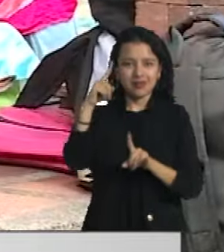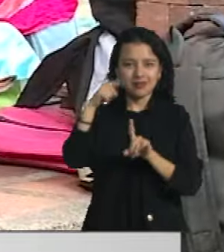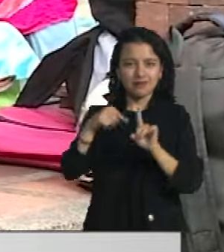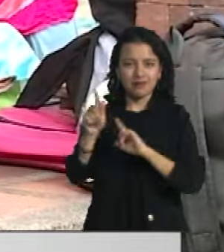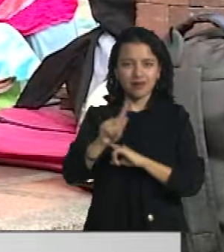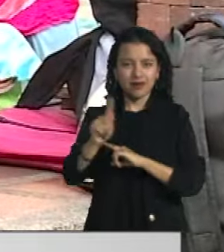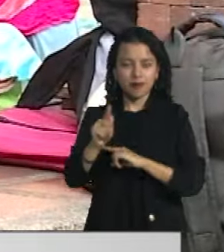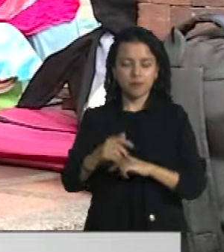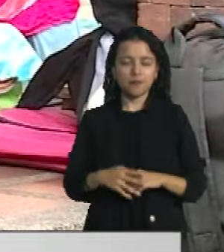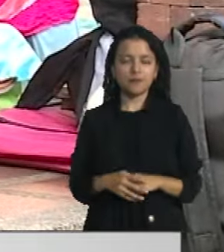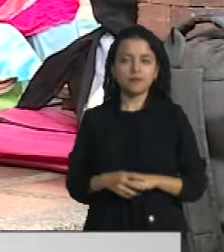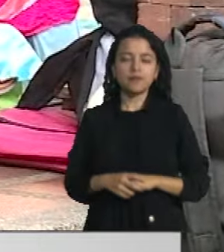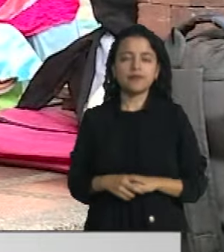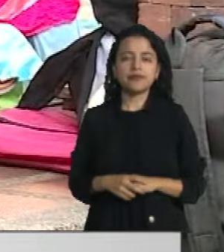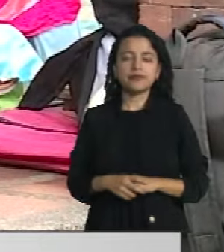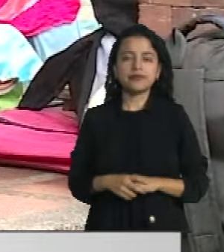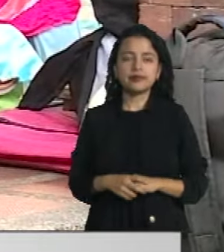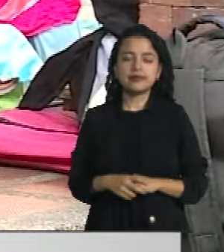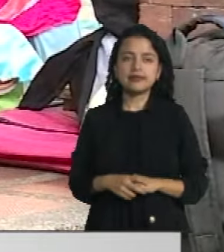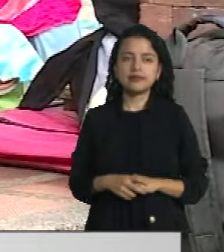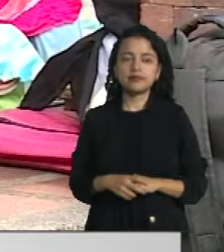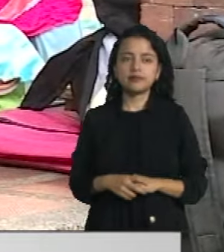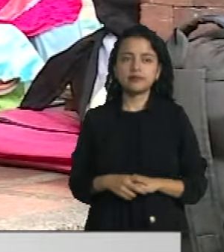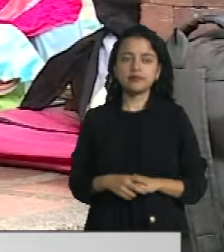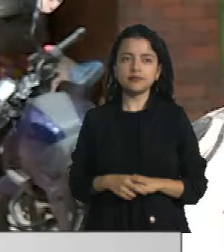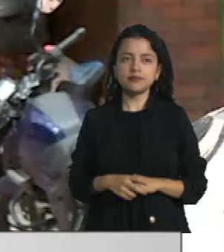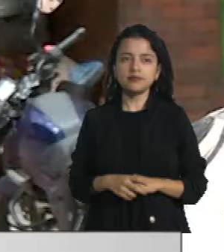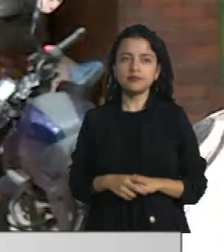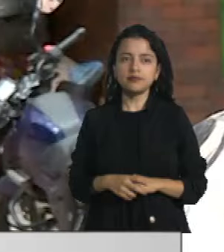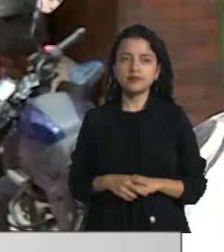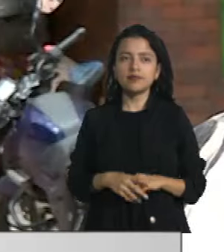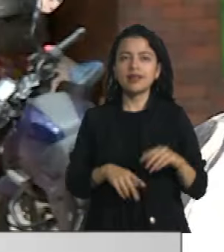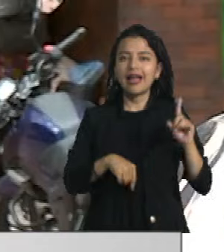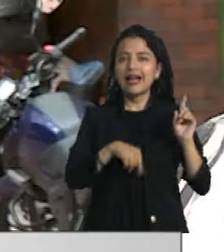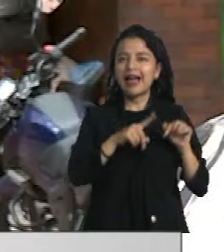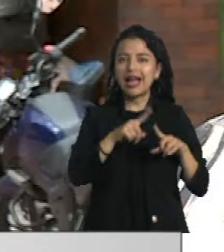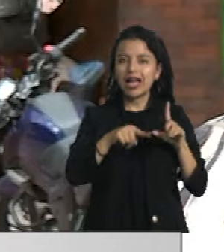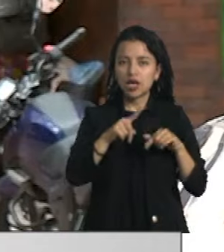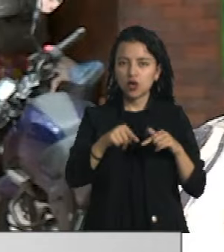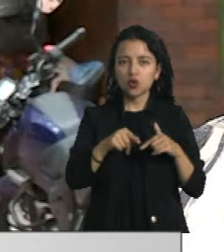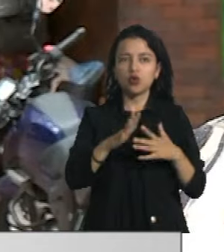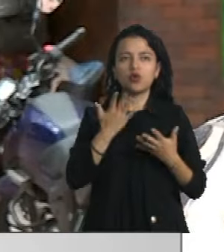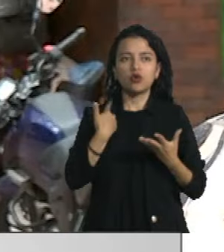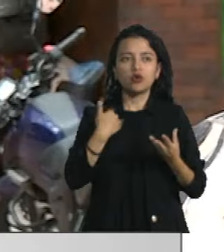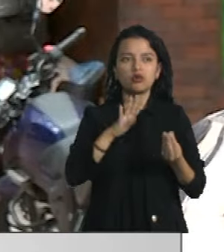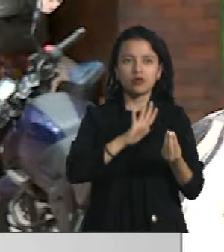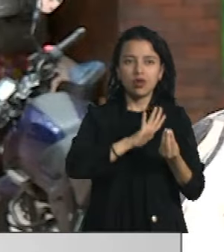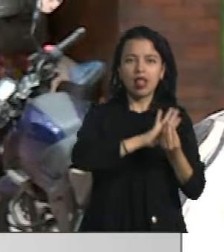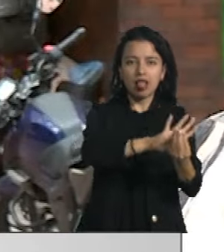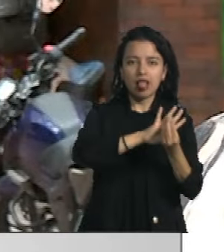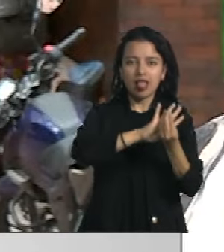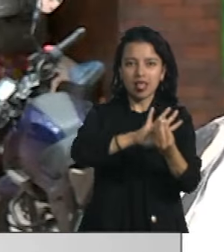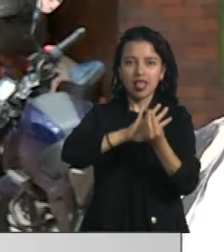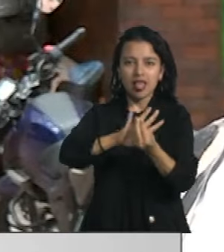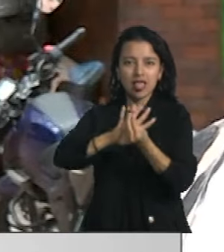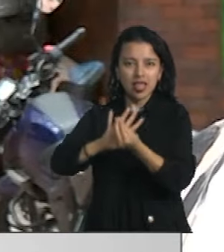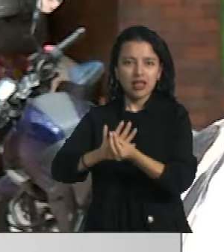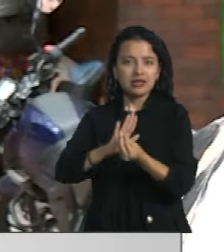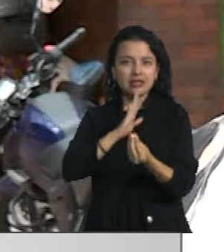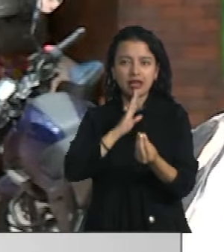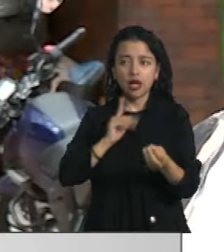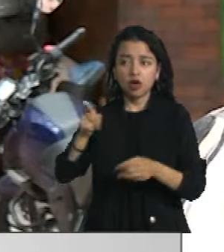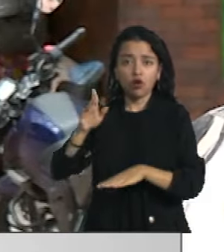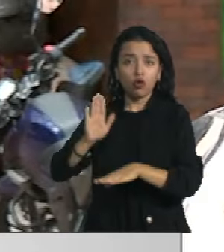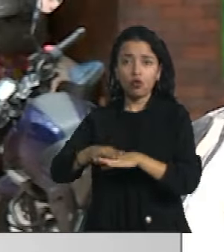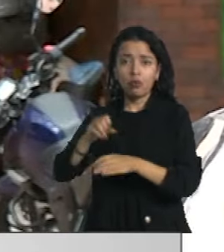febrero. Muchos de ellos están viviendo de arriendo después de haber sido desalojados forzosamente por el distrito.